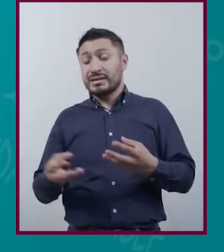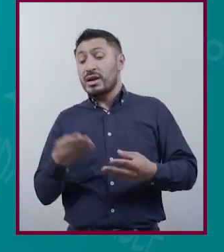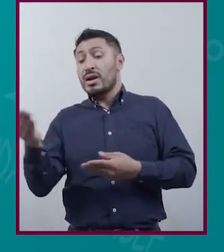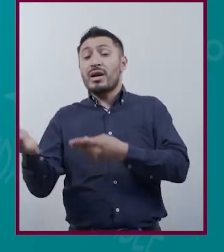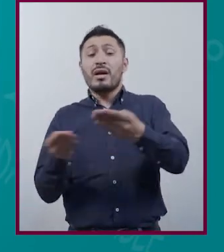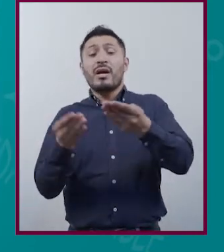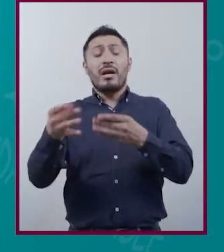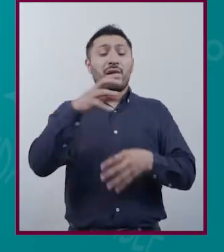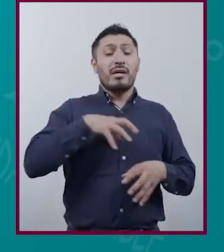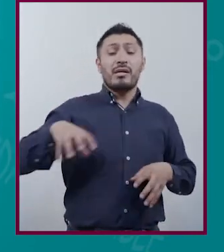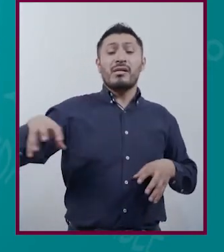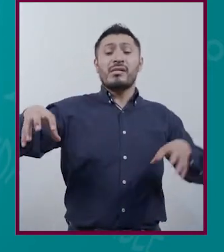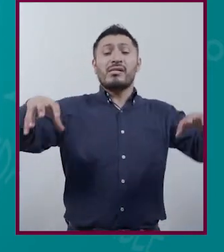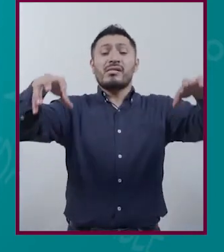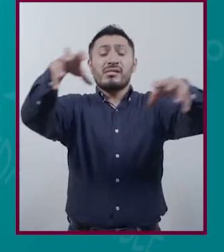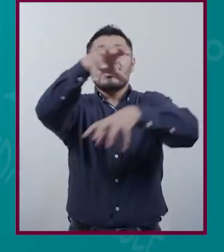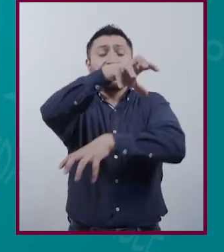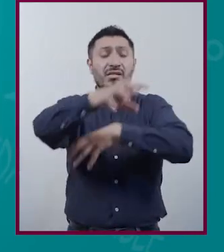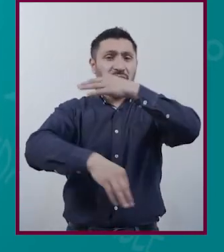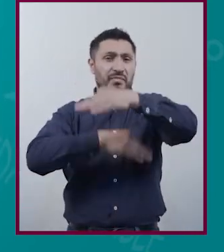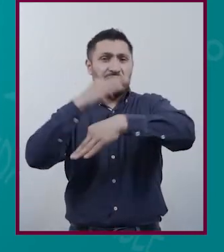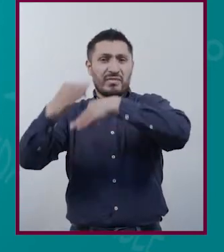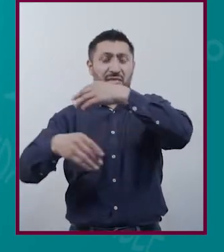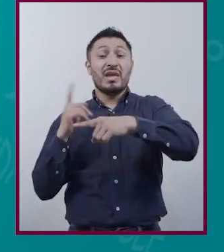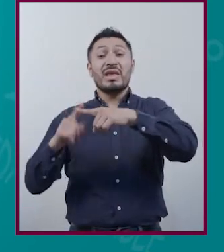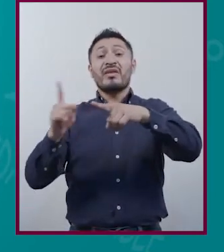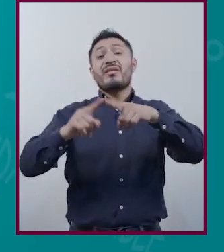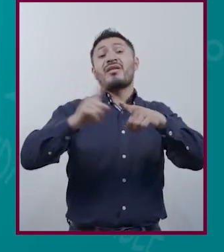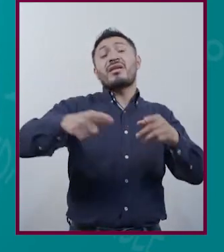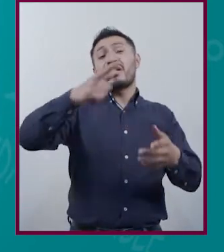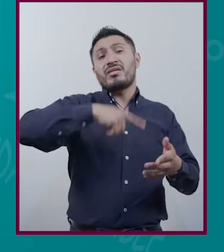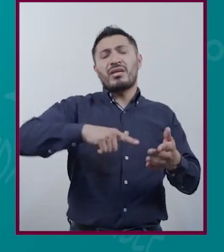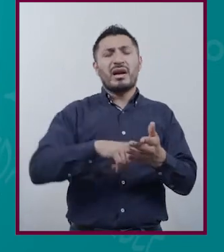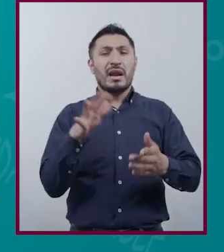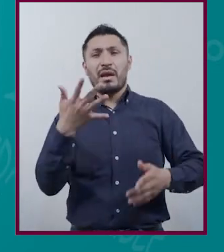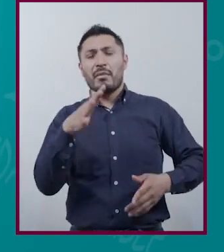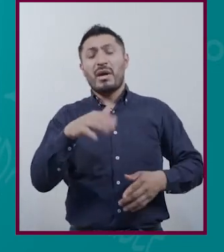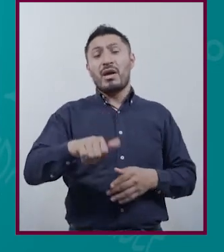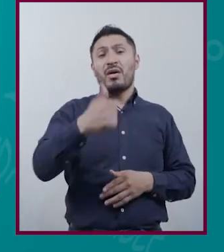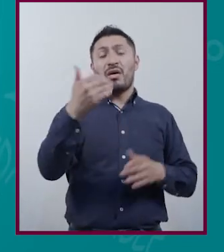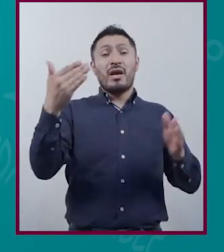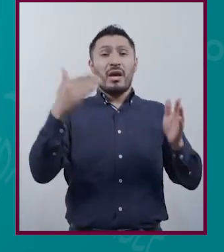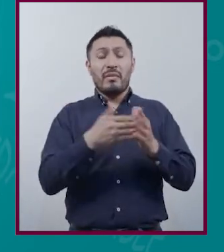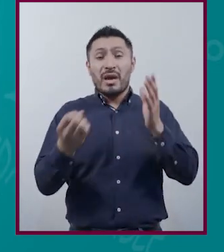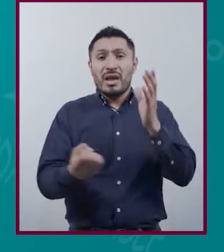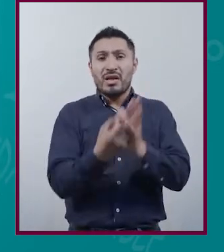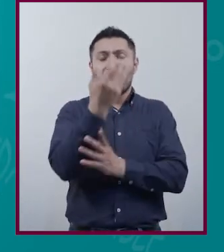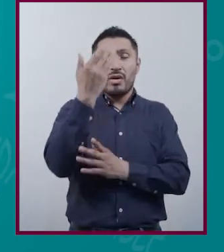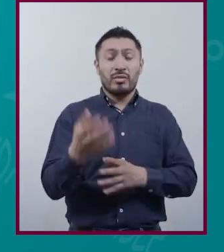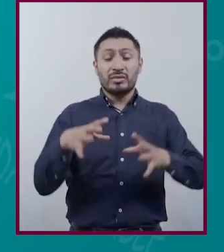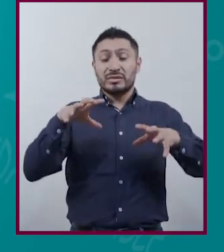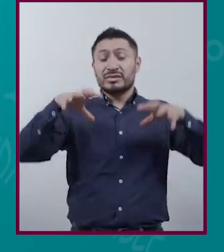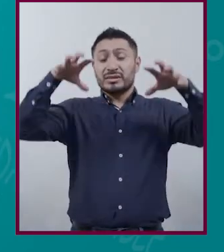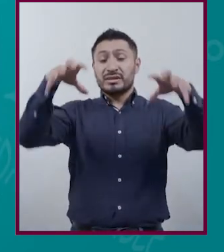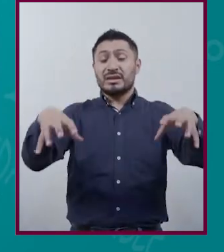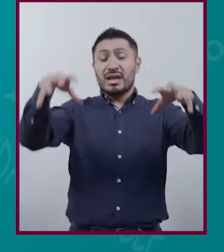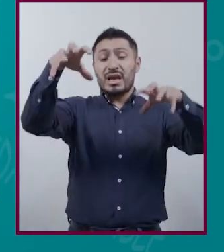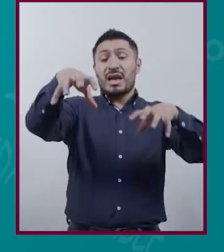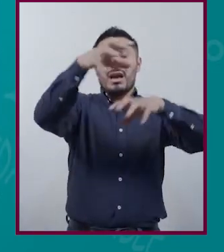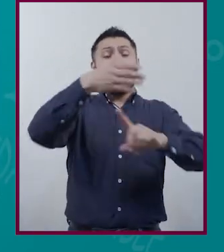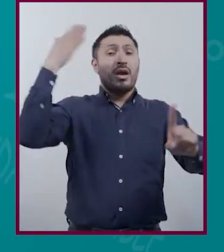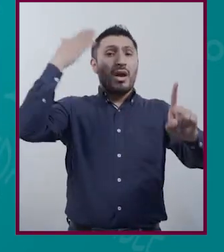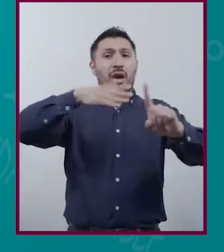ellas en diversas comunidades indígenas, resultando en cerca de 11,000 nuevos ejidos. La intención era